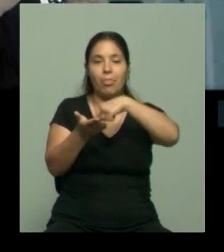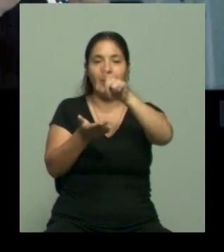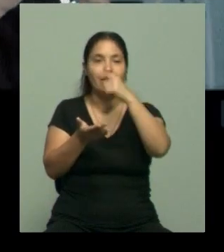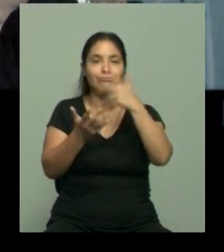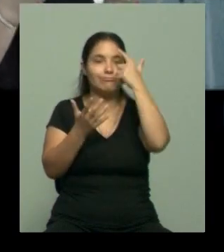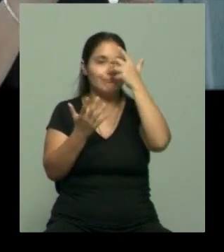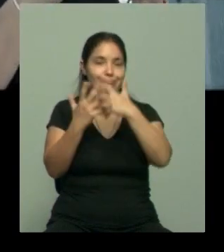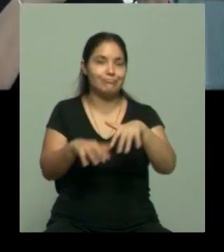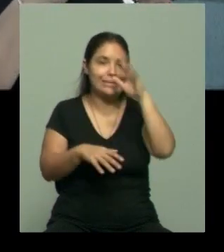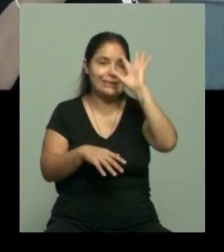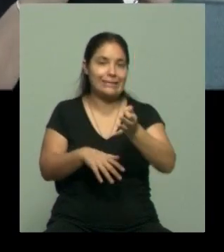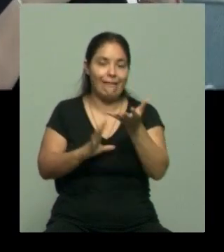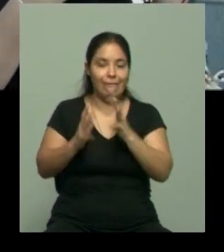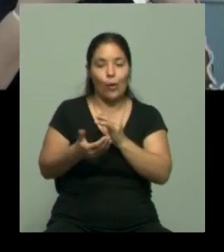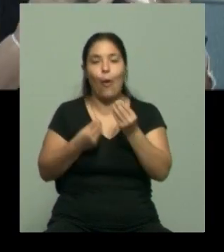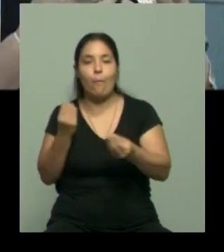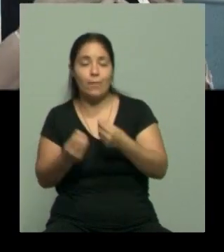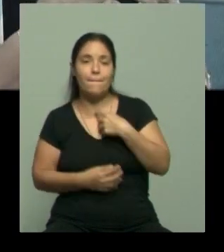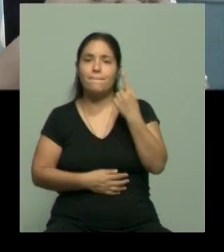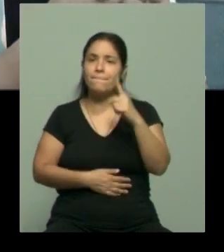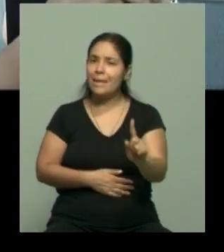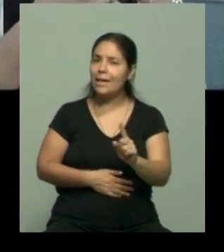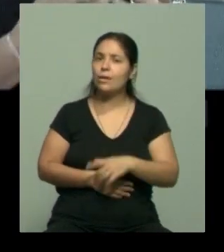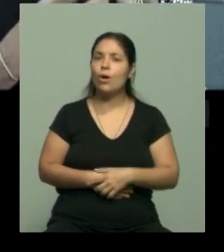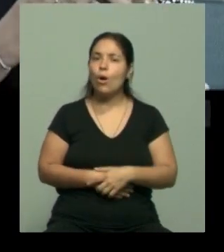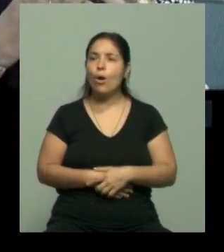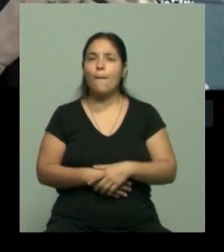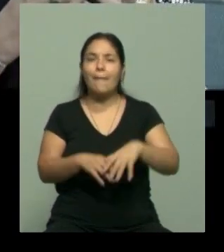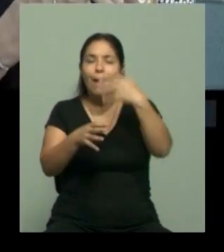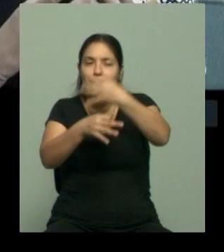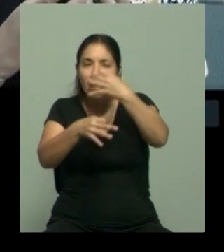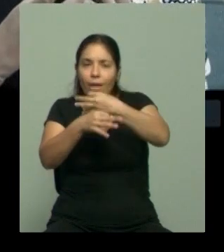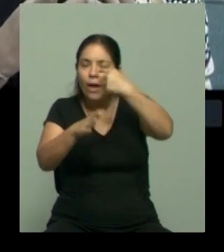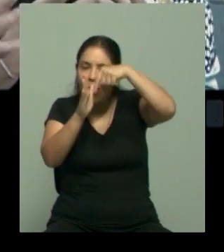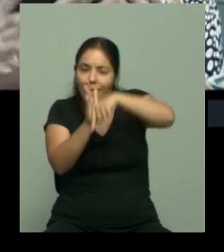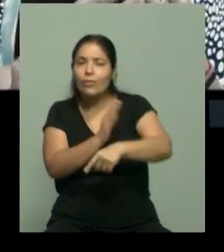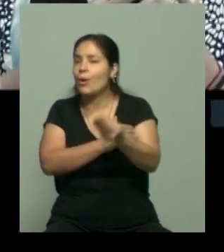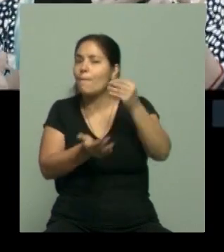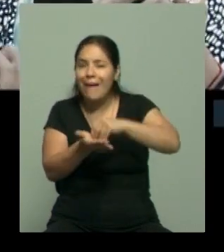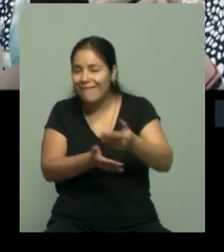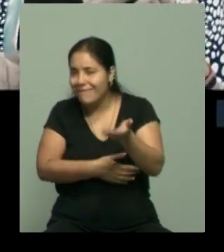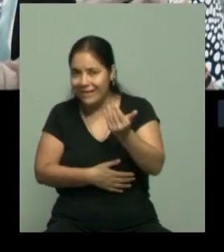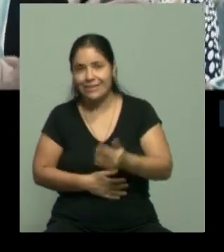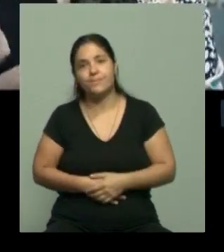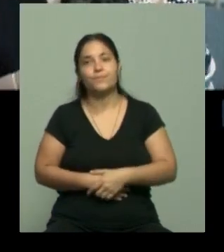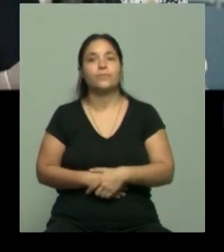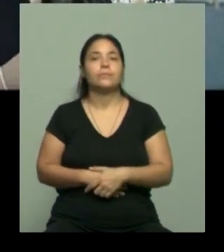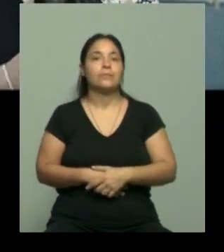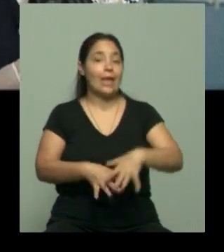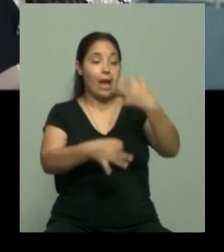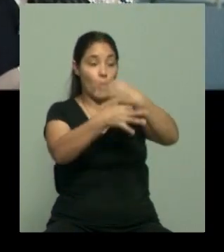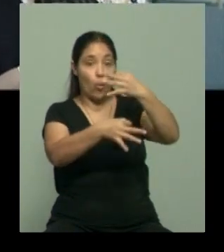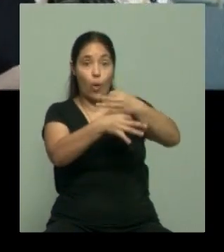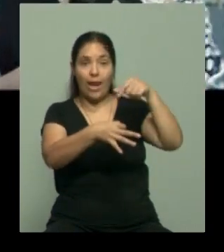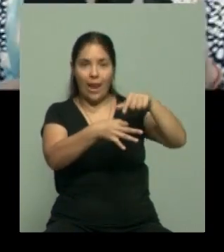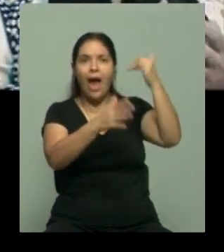pero digamos que el uso pedagógico no está. ¿Y está diseñada la escuela?